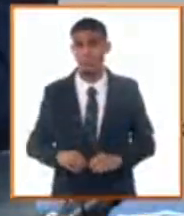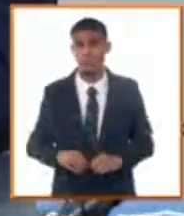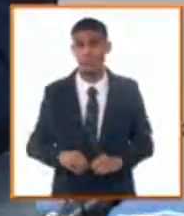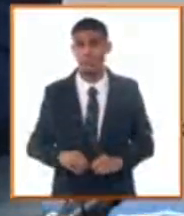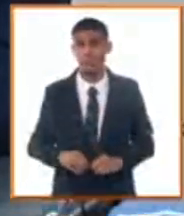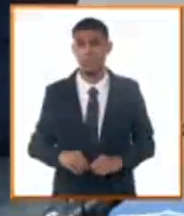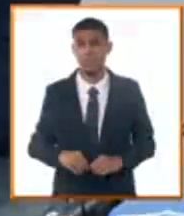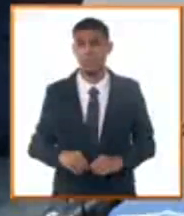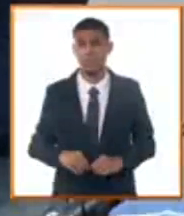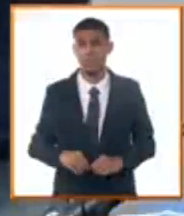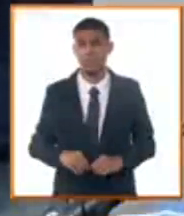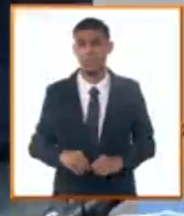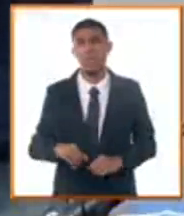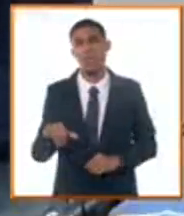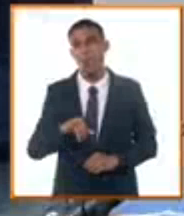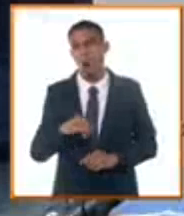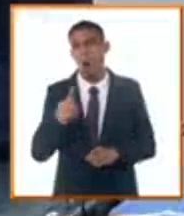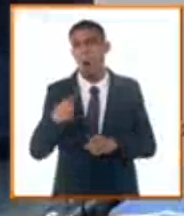amigables y